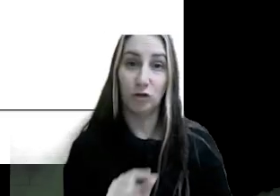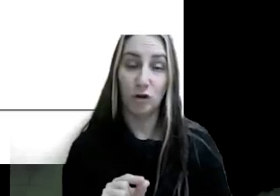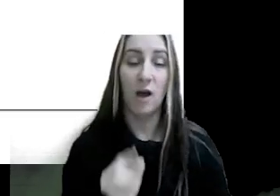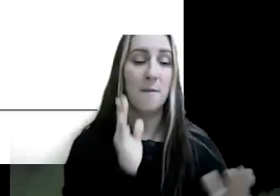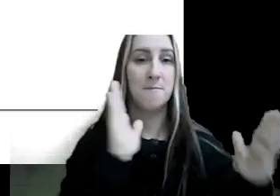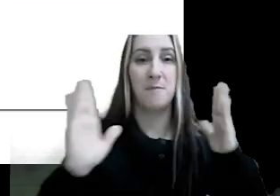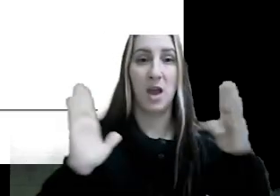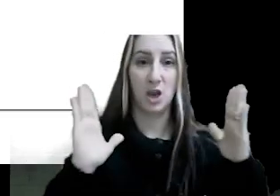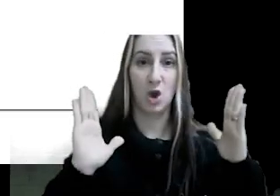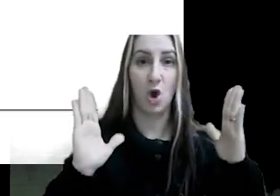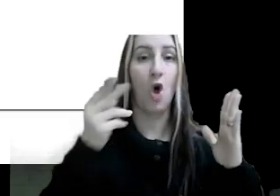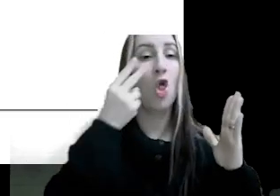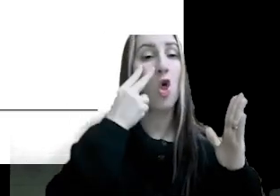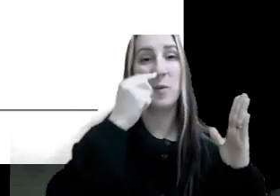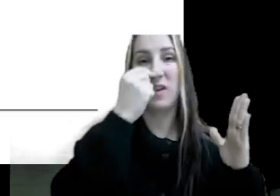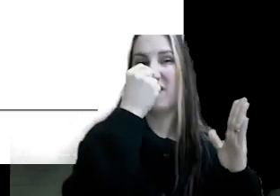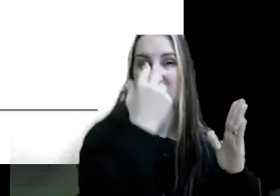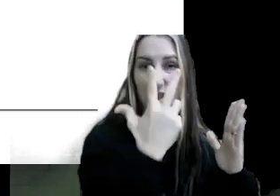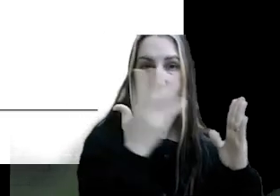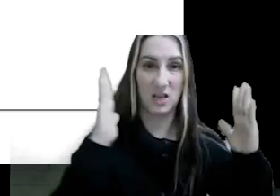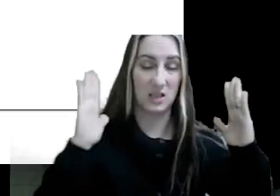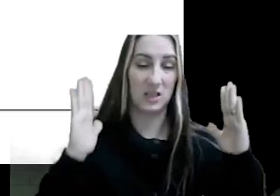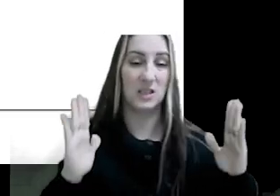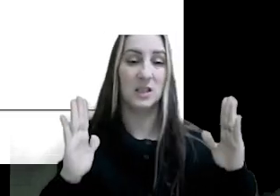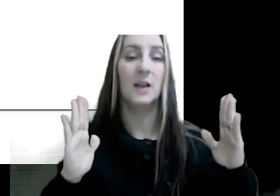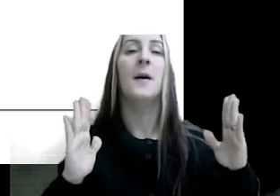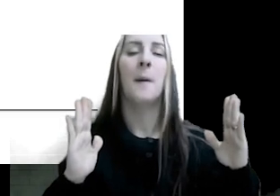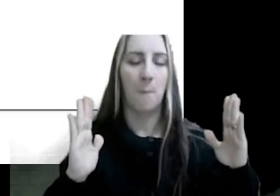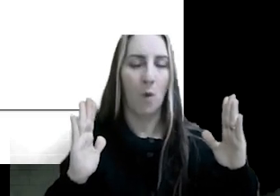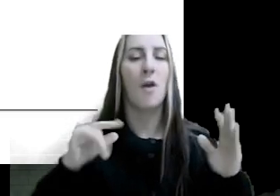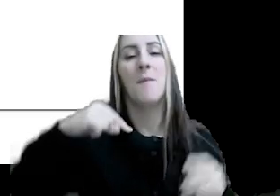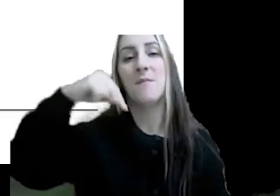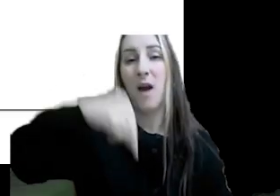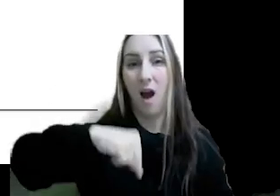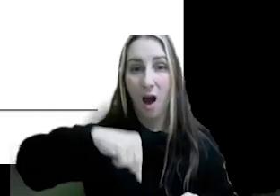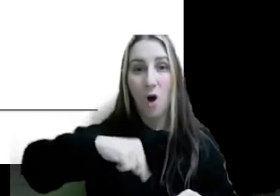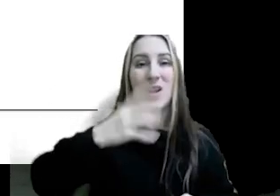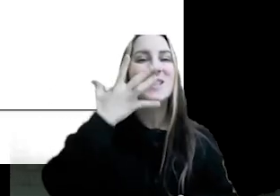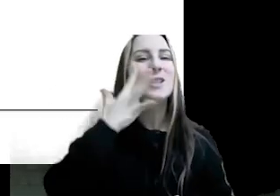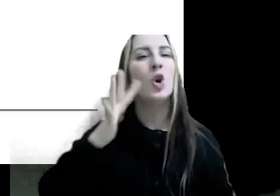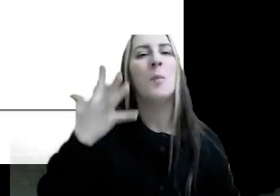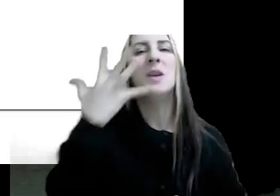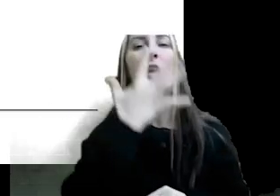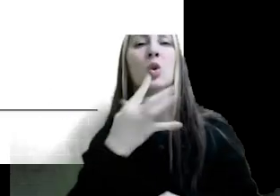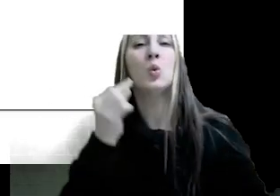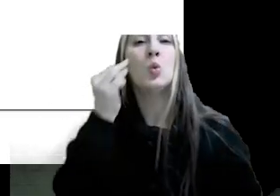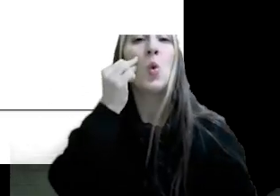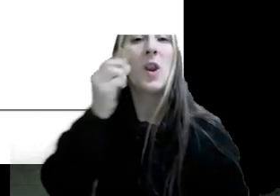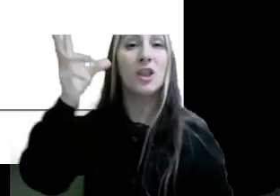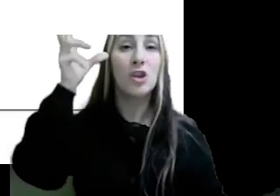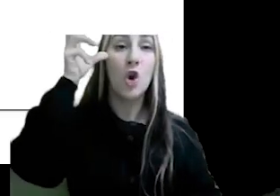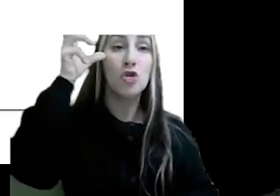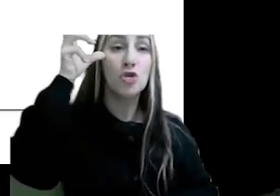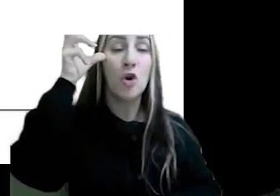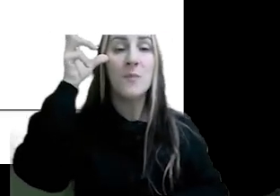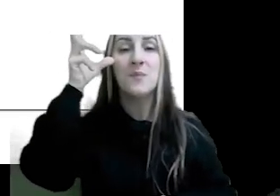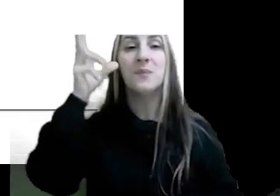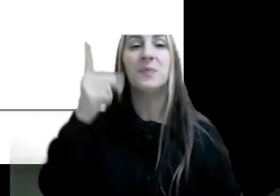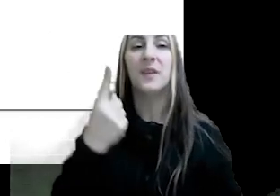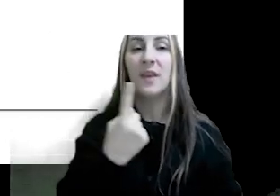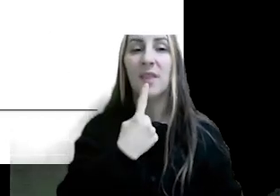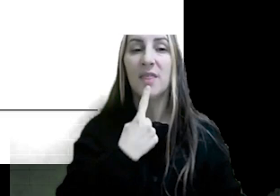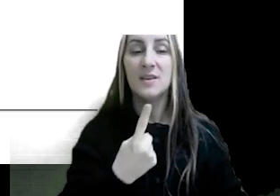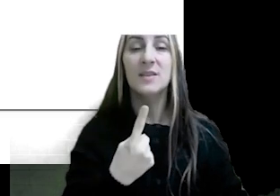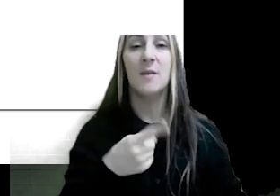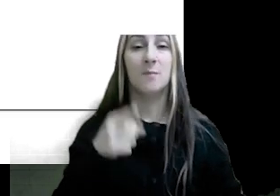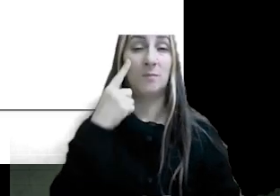fiscales 2023. Bueno, aquí en la 5548 se dispone, si ustedes